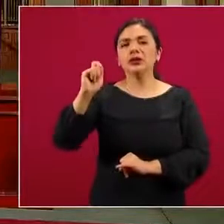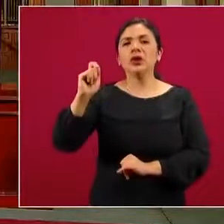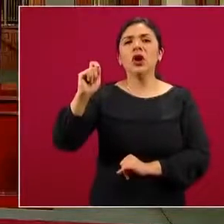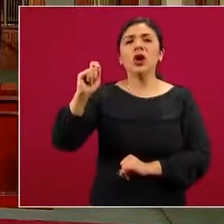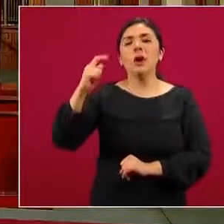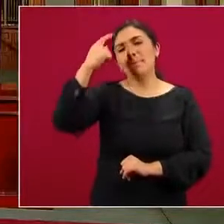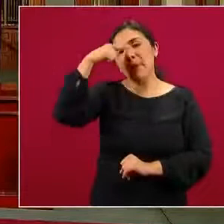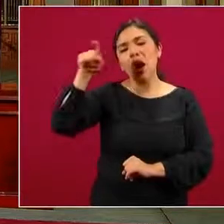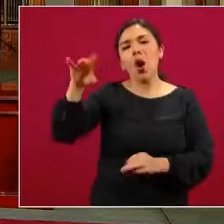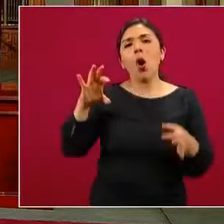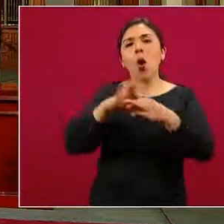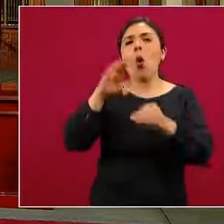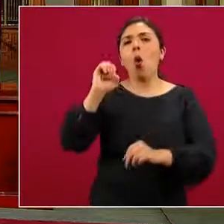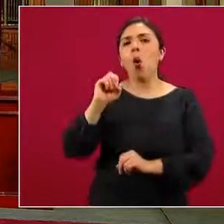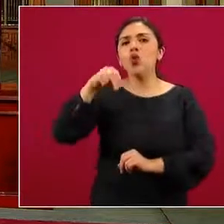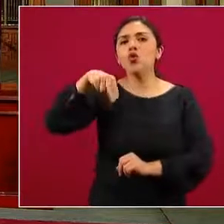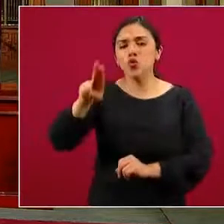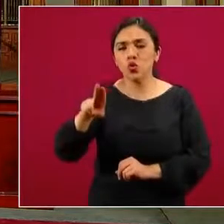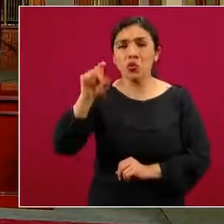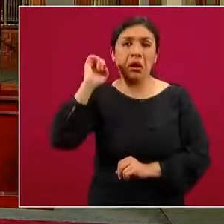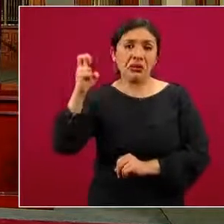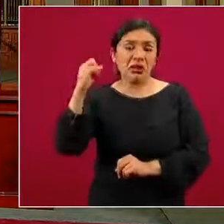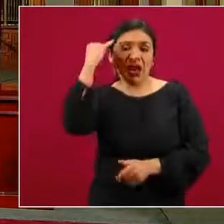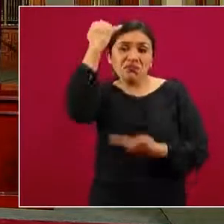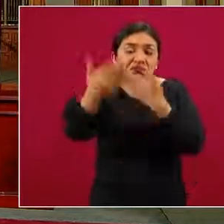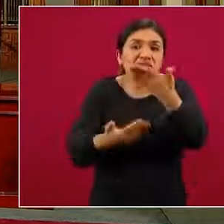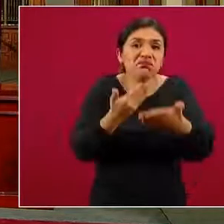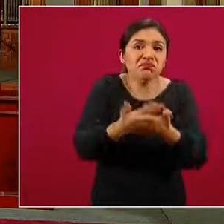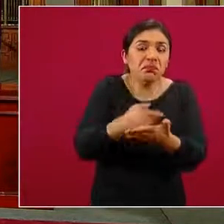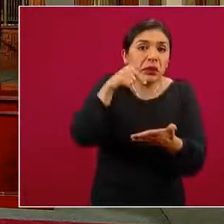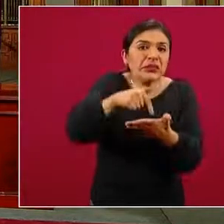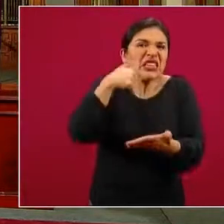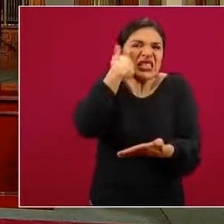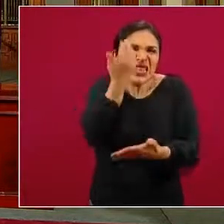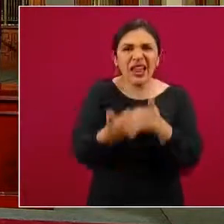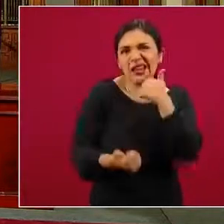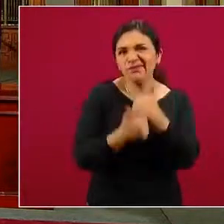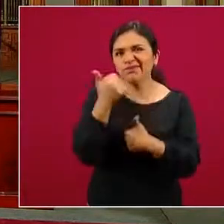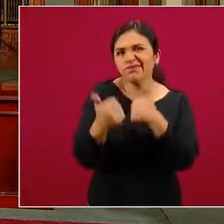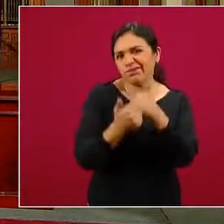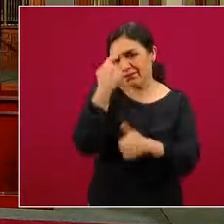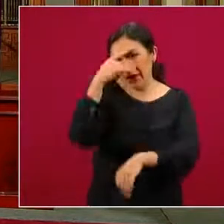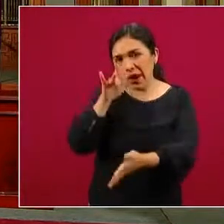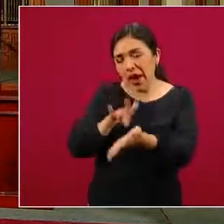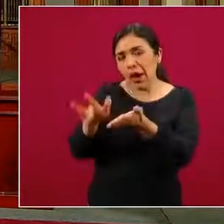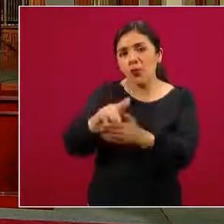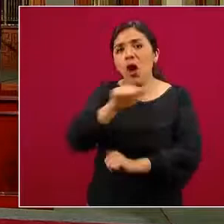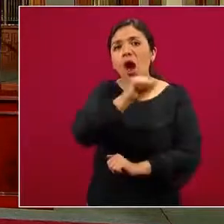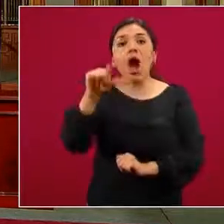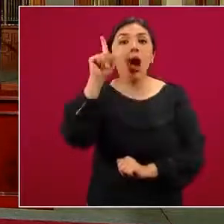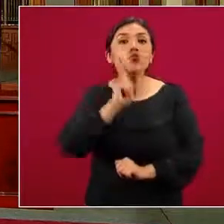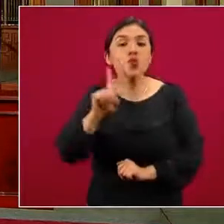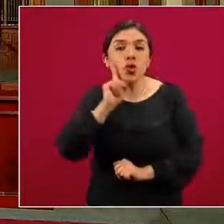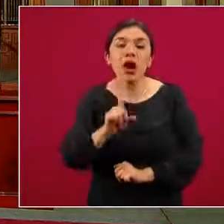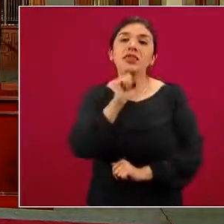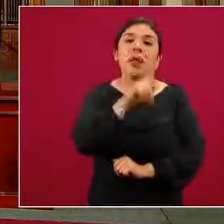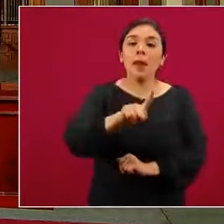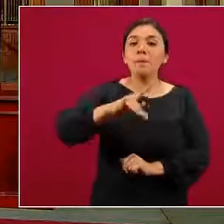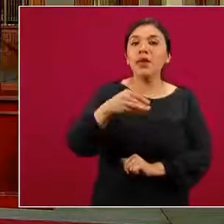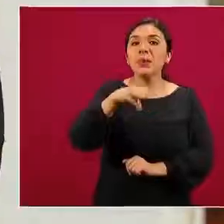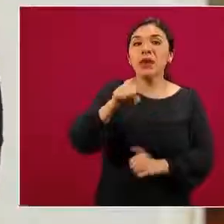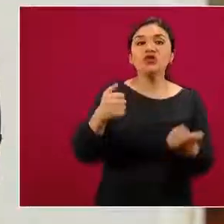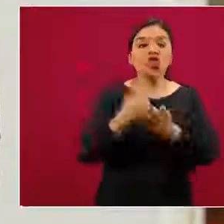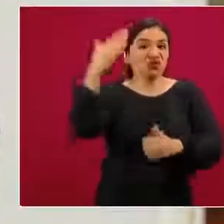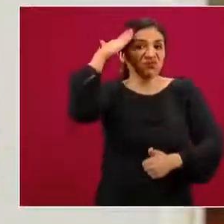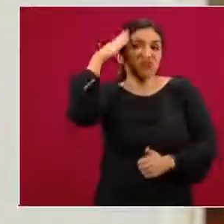de las Naciones Unidas. Es una iniciativa que busca apoyar a las mujeres, a las pymes lideradas